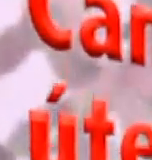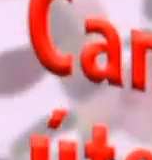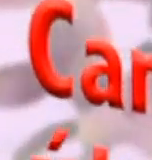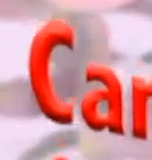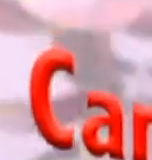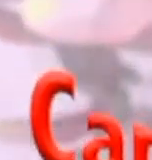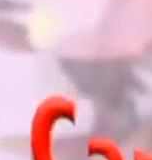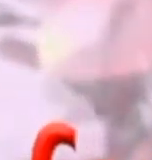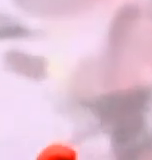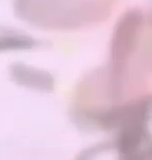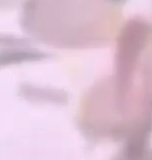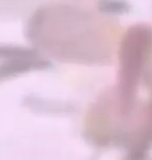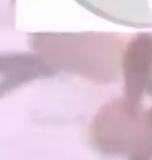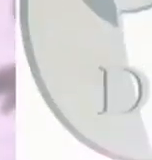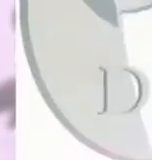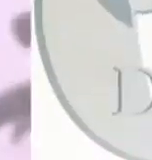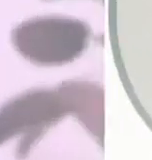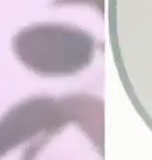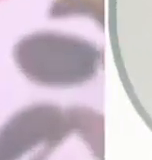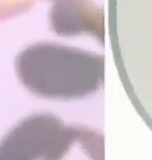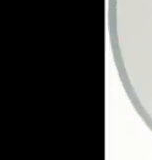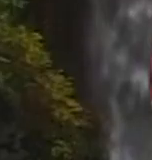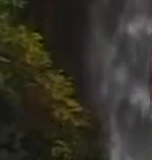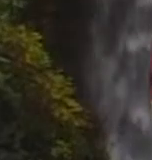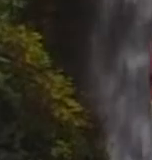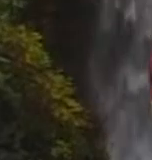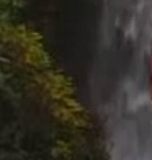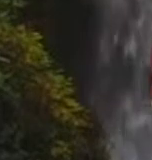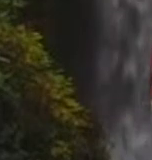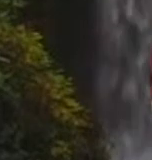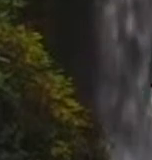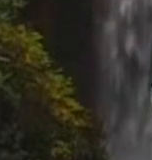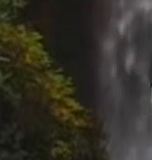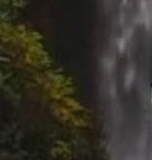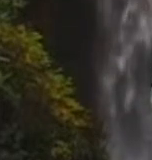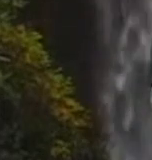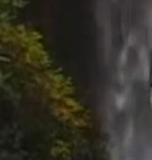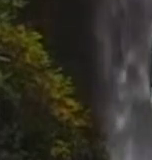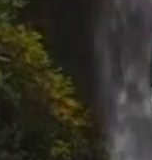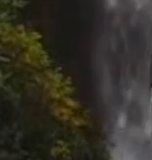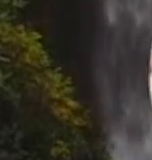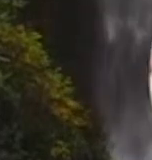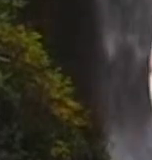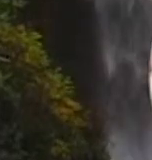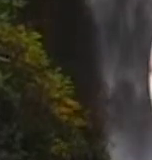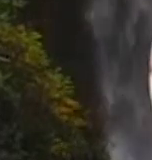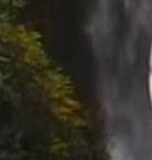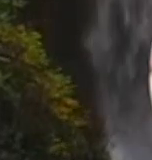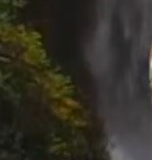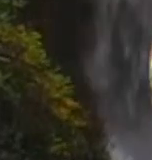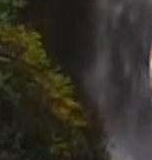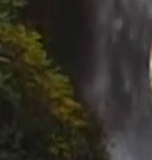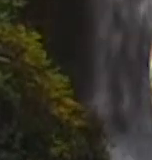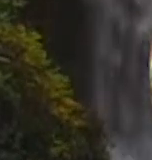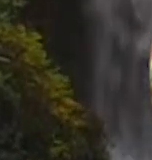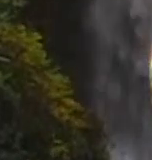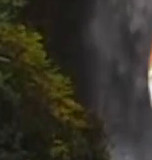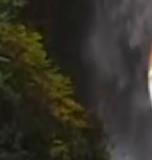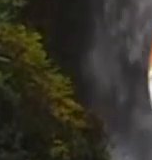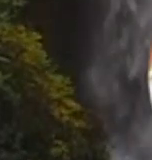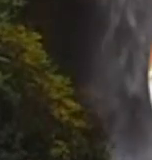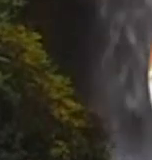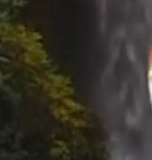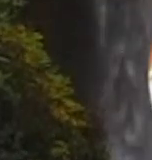naturales Dr. Rojas, la alternativa más saludable. La mala alimentación conduce a la obesidad y la obesidad a muchas enfermedades. Y